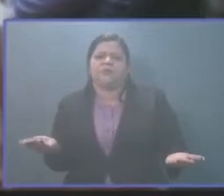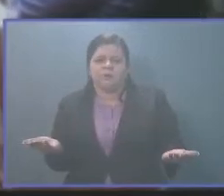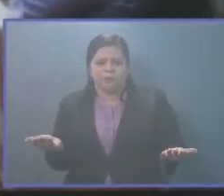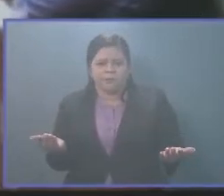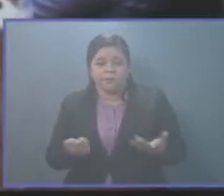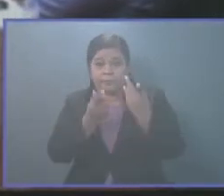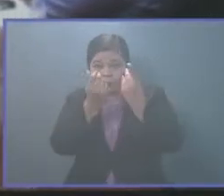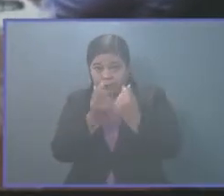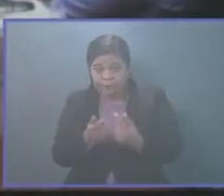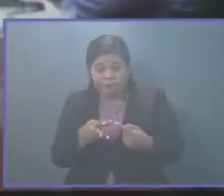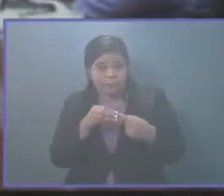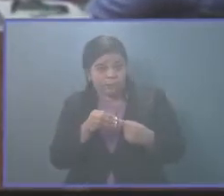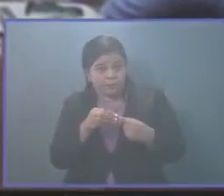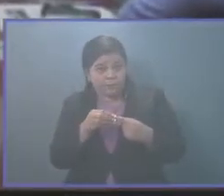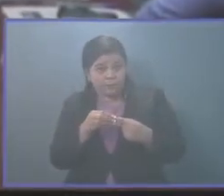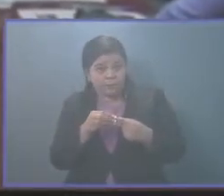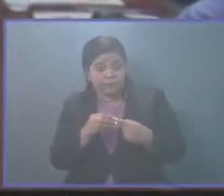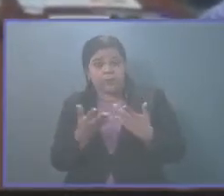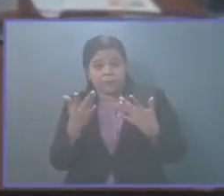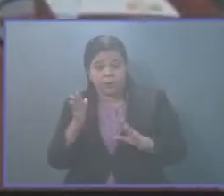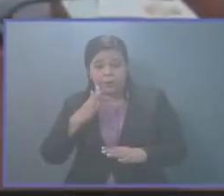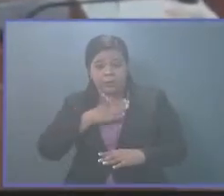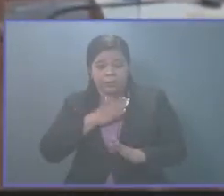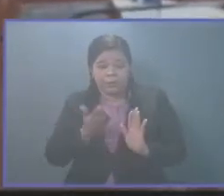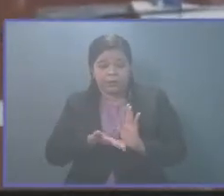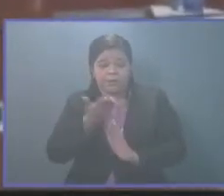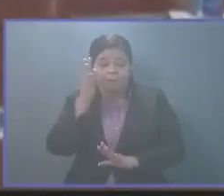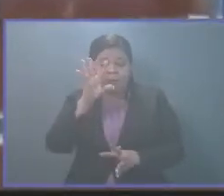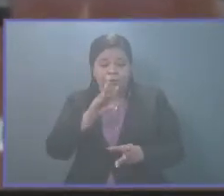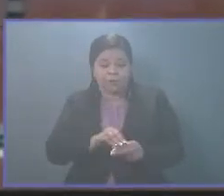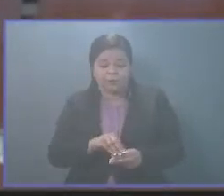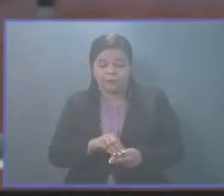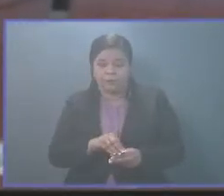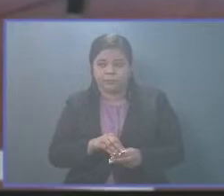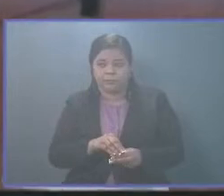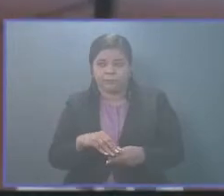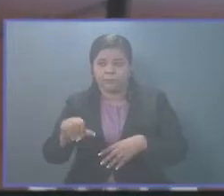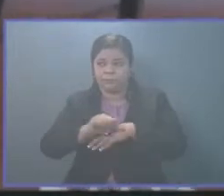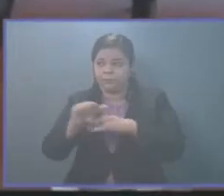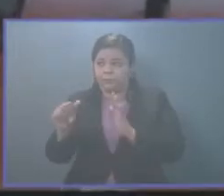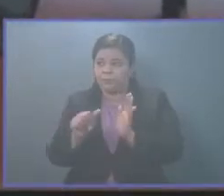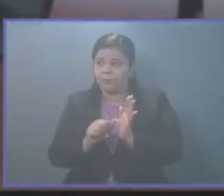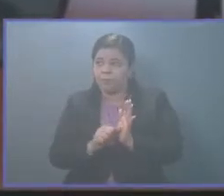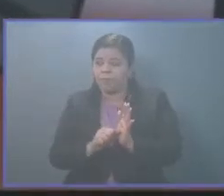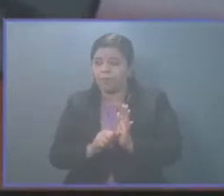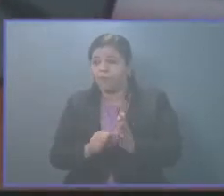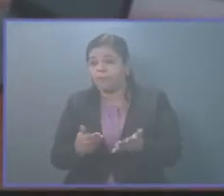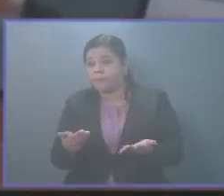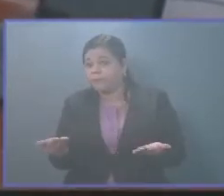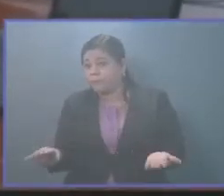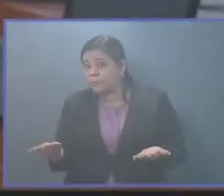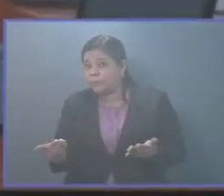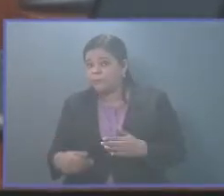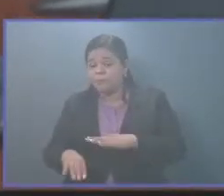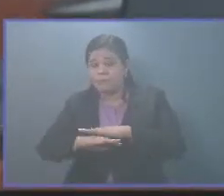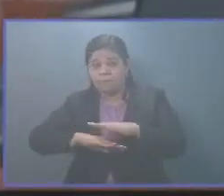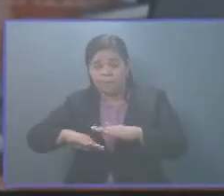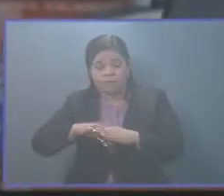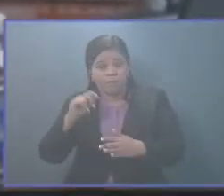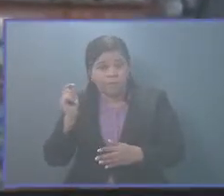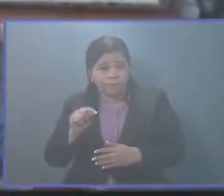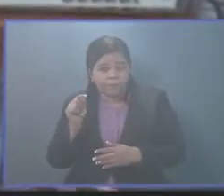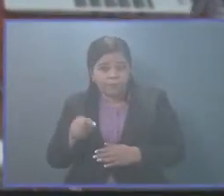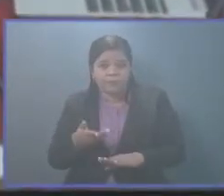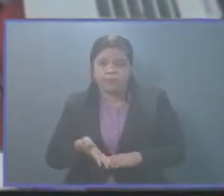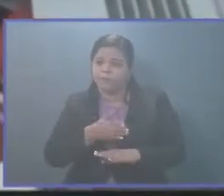ese presupuesto extraordinario tuvo que haber contado con mayoría calificada en la Asamblea Legislativa, ¿no? Entonces, a partir de eso, aunque a